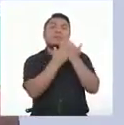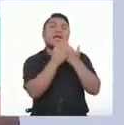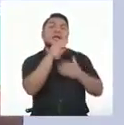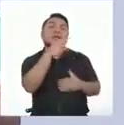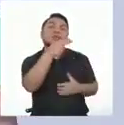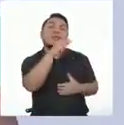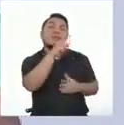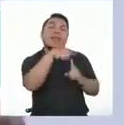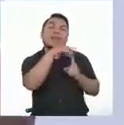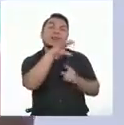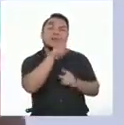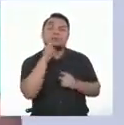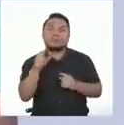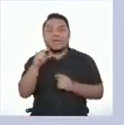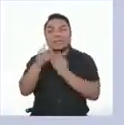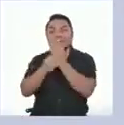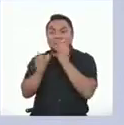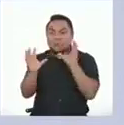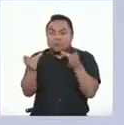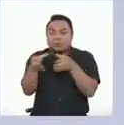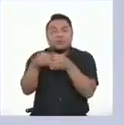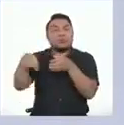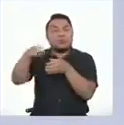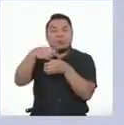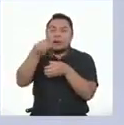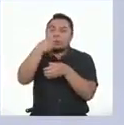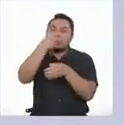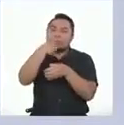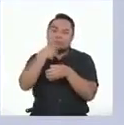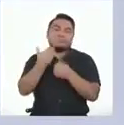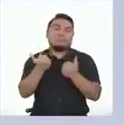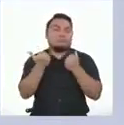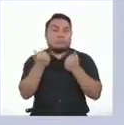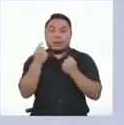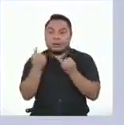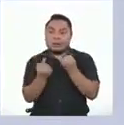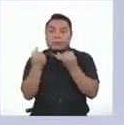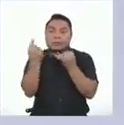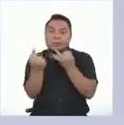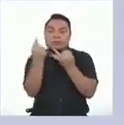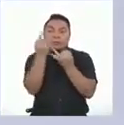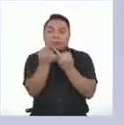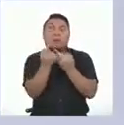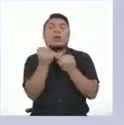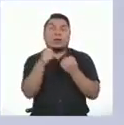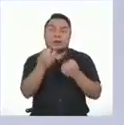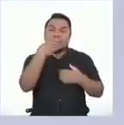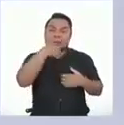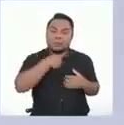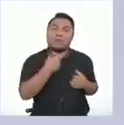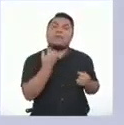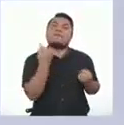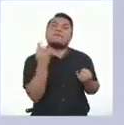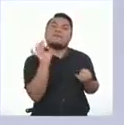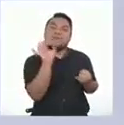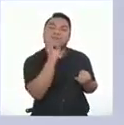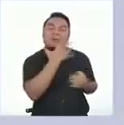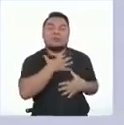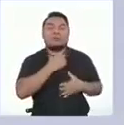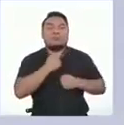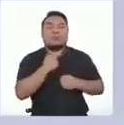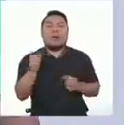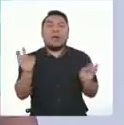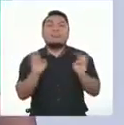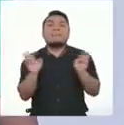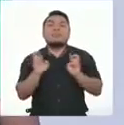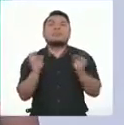se denominan macronutrientes. Cada uno de estos tiene una función. En el caso de las proteínas, esto es lo que